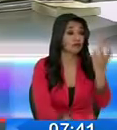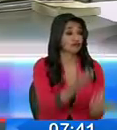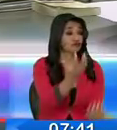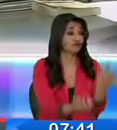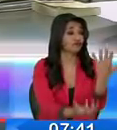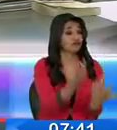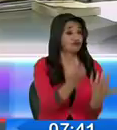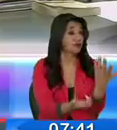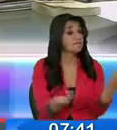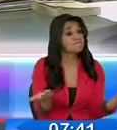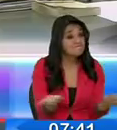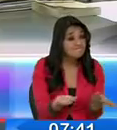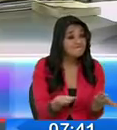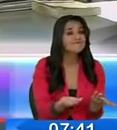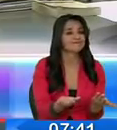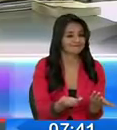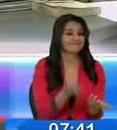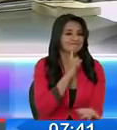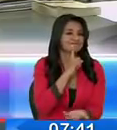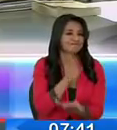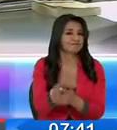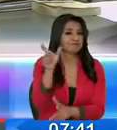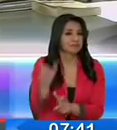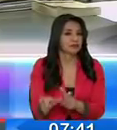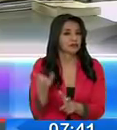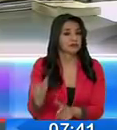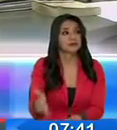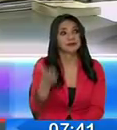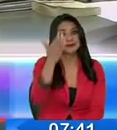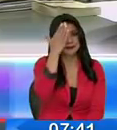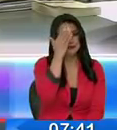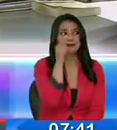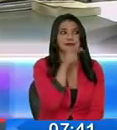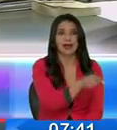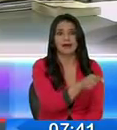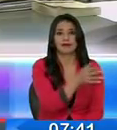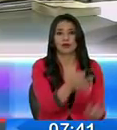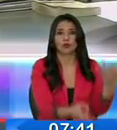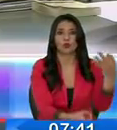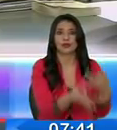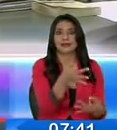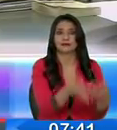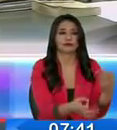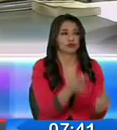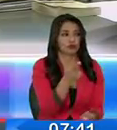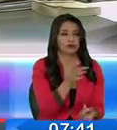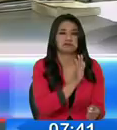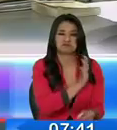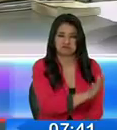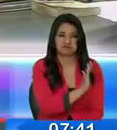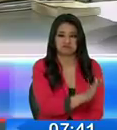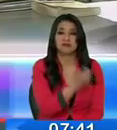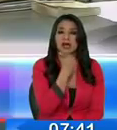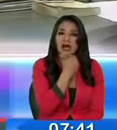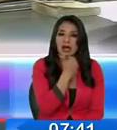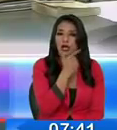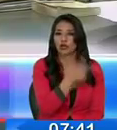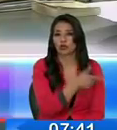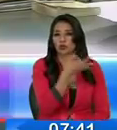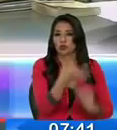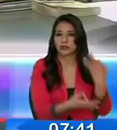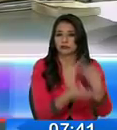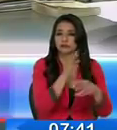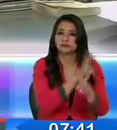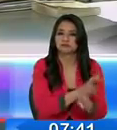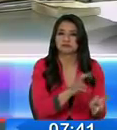una acción que provenía de aquellos que saben que de esa manera podían asustar, presionar o intimidar. Las acciones de búsqueda